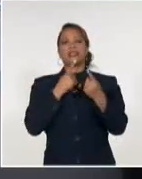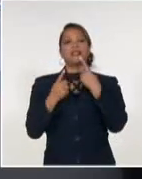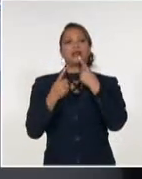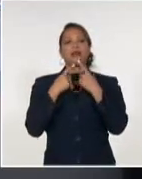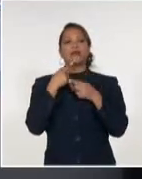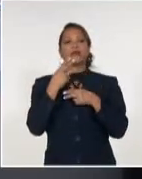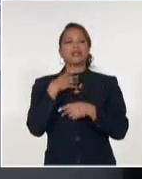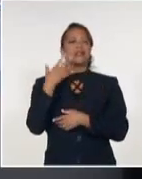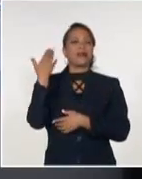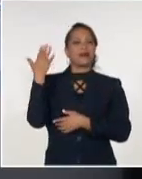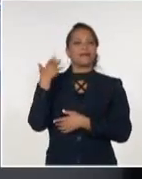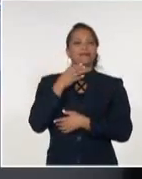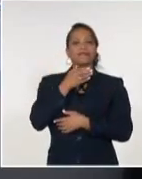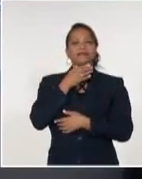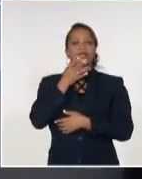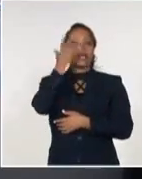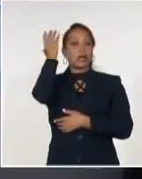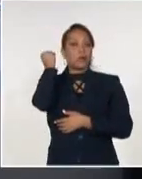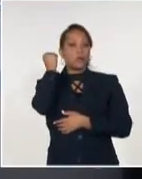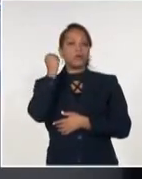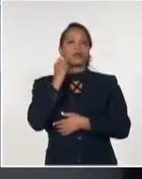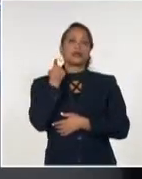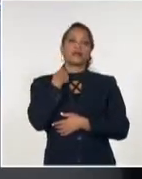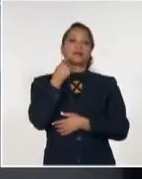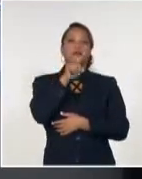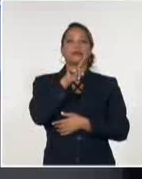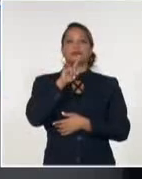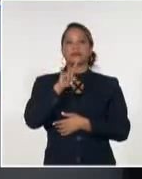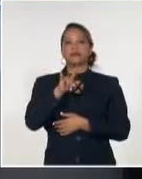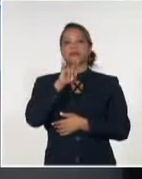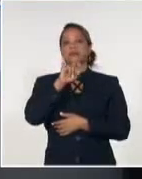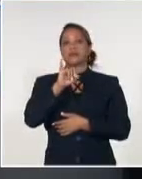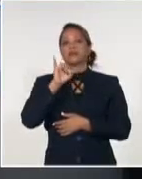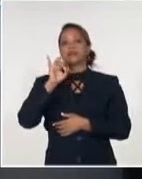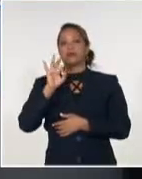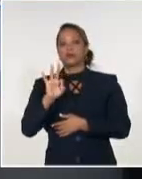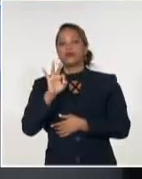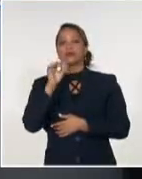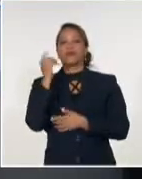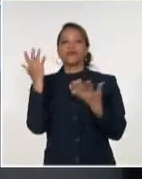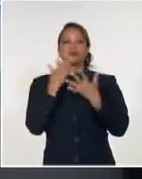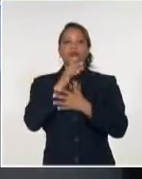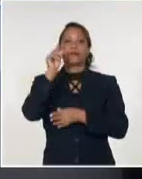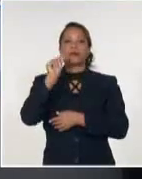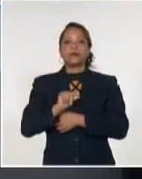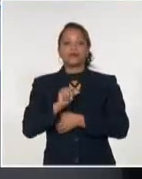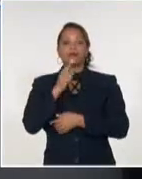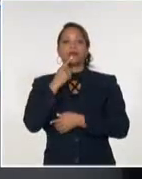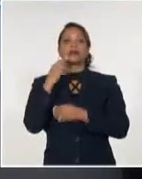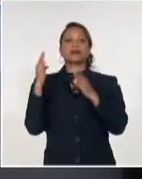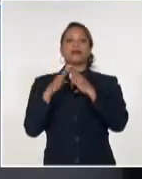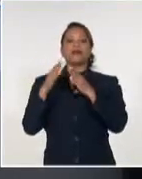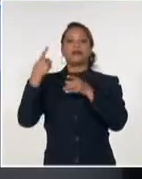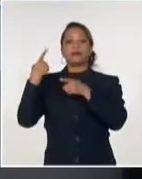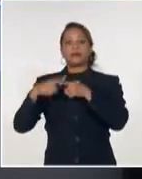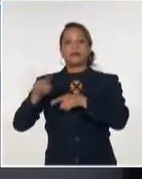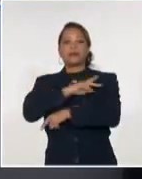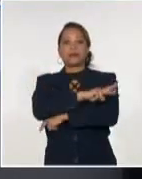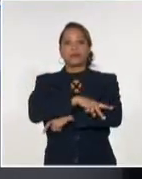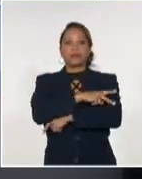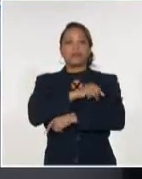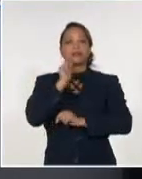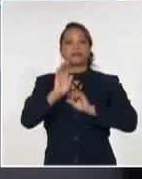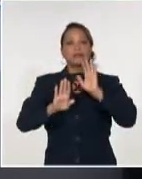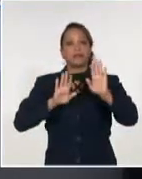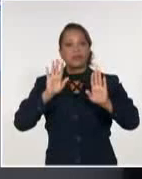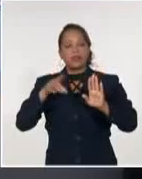jefe Fidel Castro Ruz en el año 1978 con residentes cubanos en el extranjero. Y esta exposición se estará desarrollando en el Centro